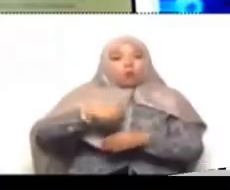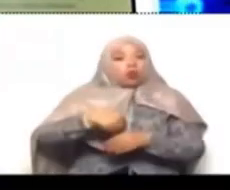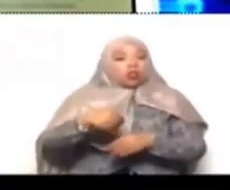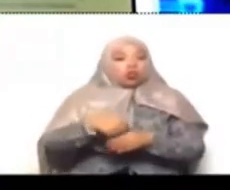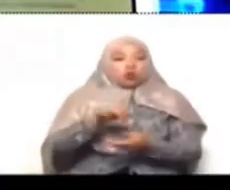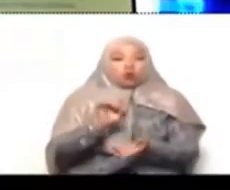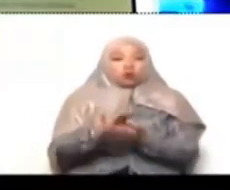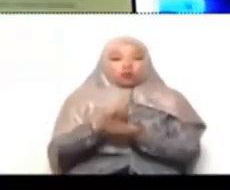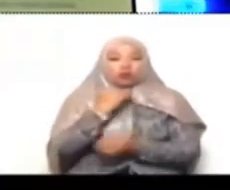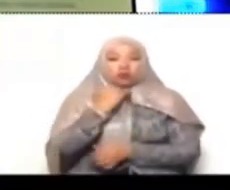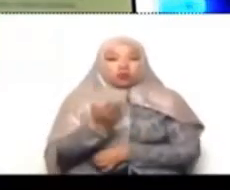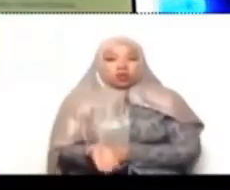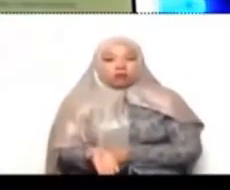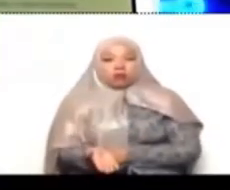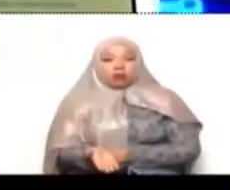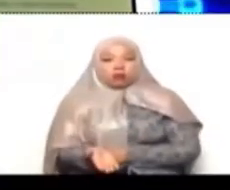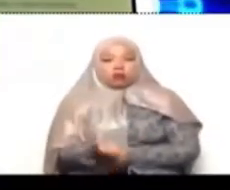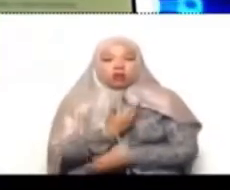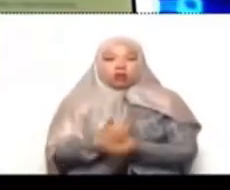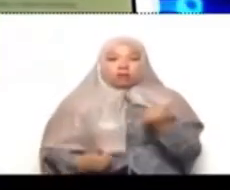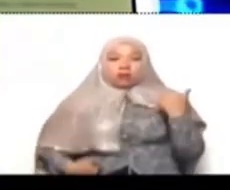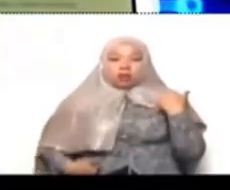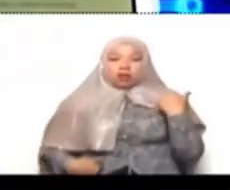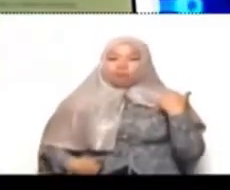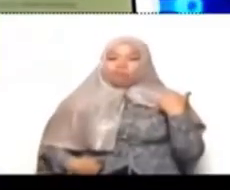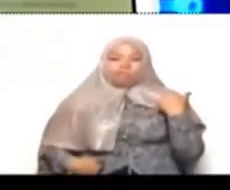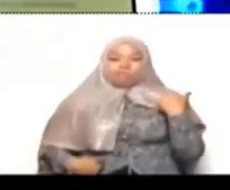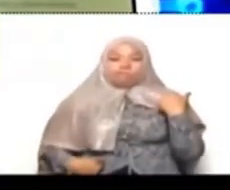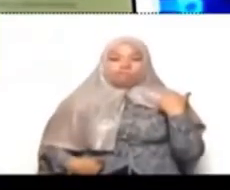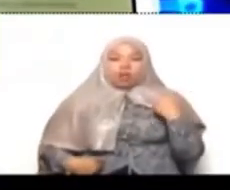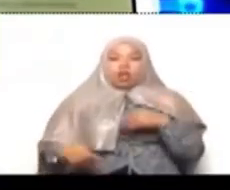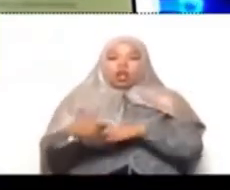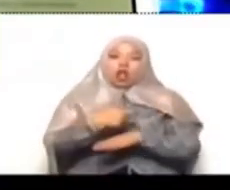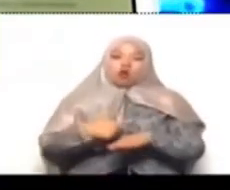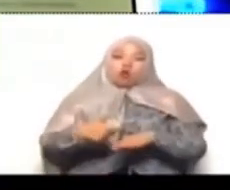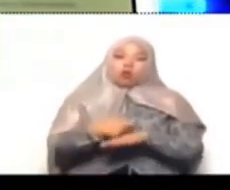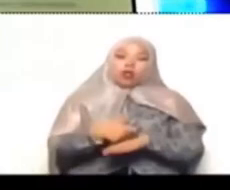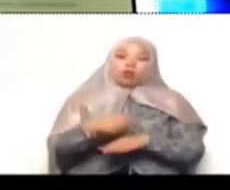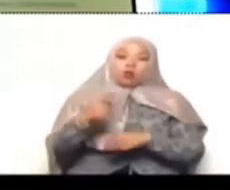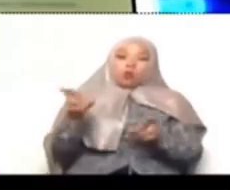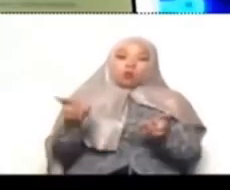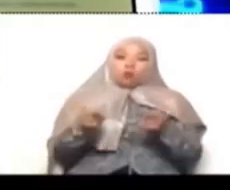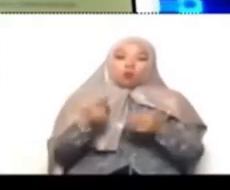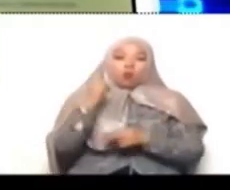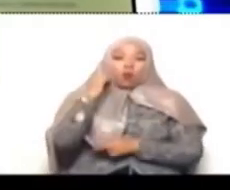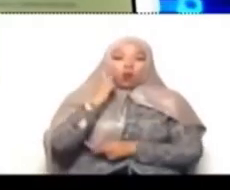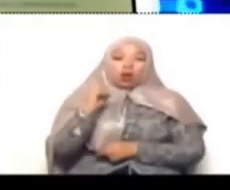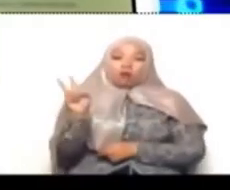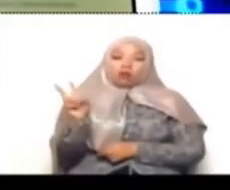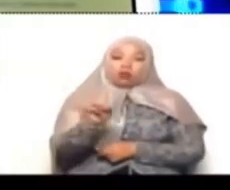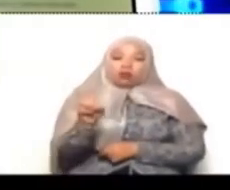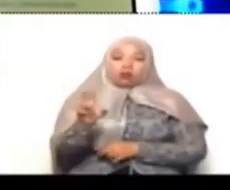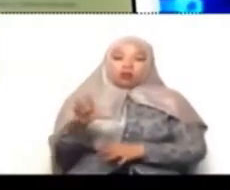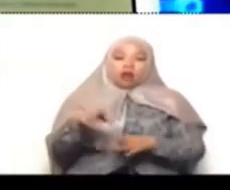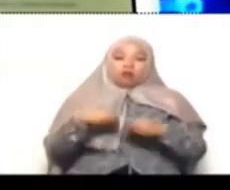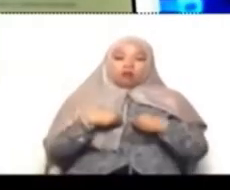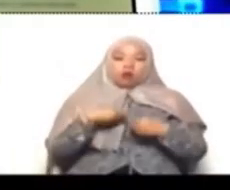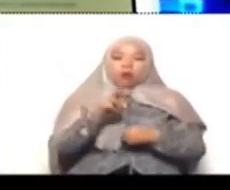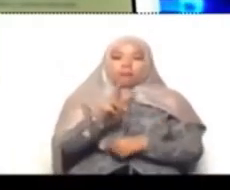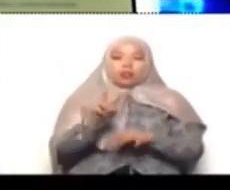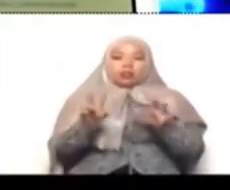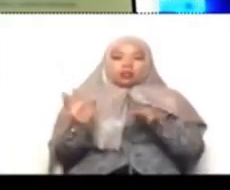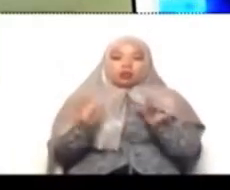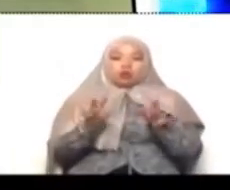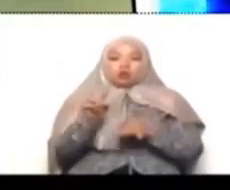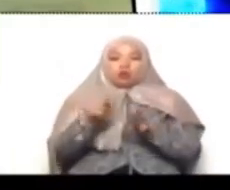elecciones presidenciales. El gobierno de la República Bolivariana de Venezuela rechaza categóricamente el comunicado del 27 de marzo de